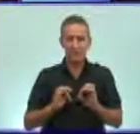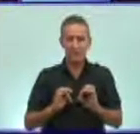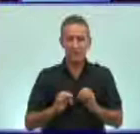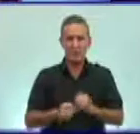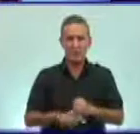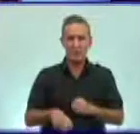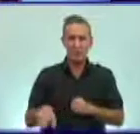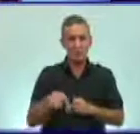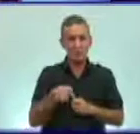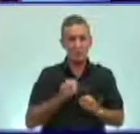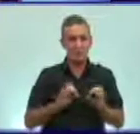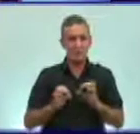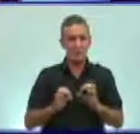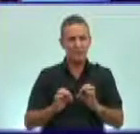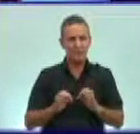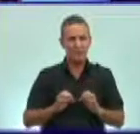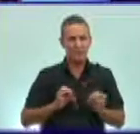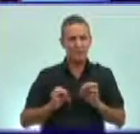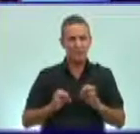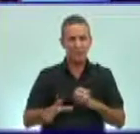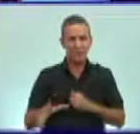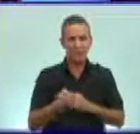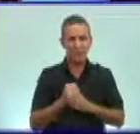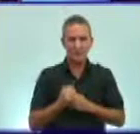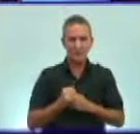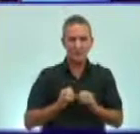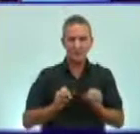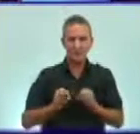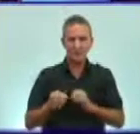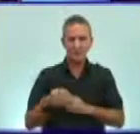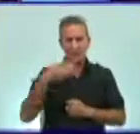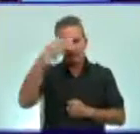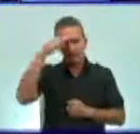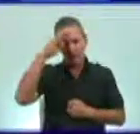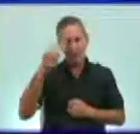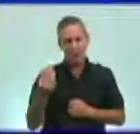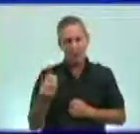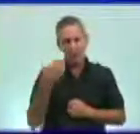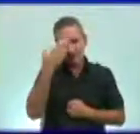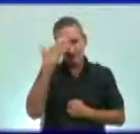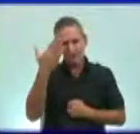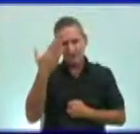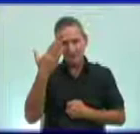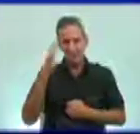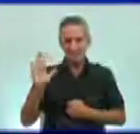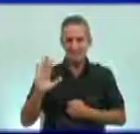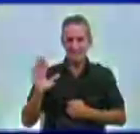que se cuide usted, nos cuidamos todos. Se cuida Cuba. Muchas gracias. Tenga buen día.